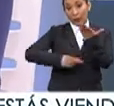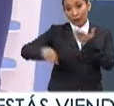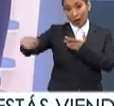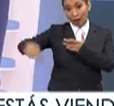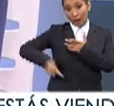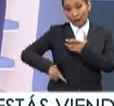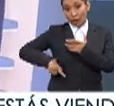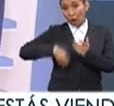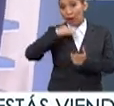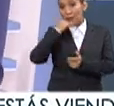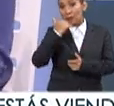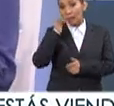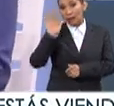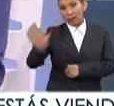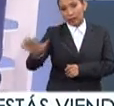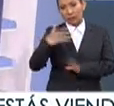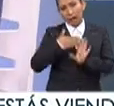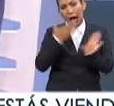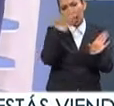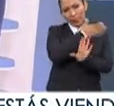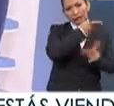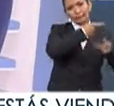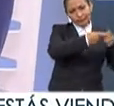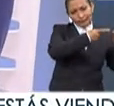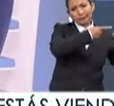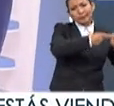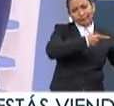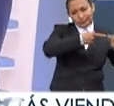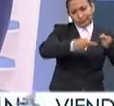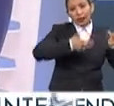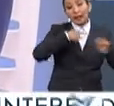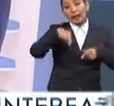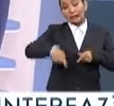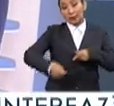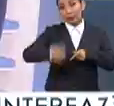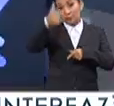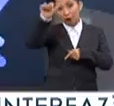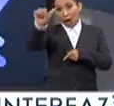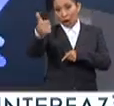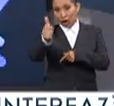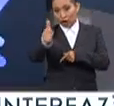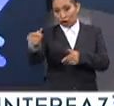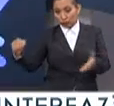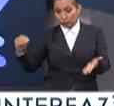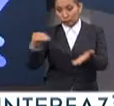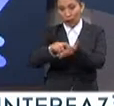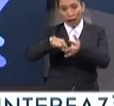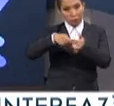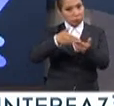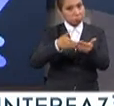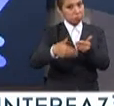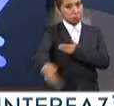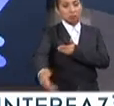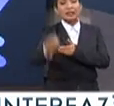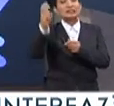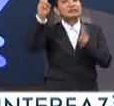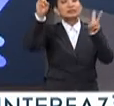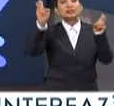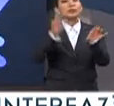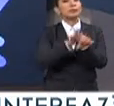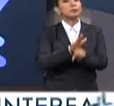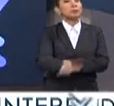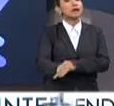del gobierno alemán que ya venía programándose y que este primer de agosto arrancó no se trata